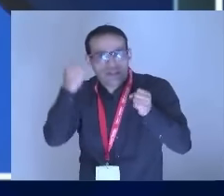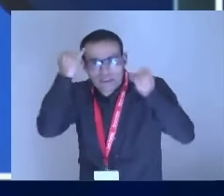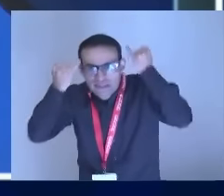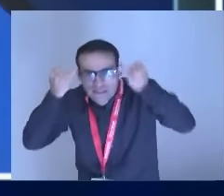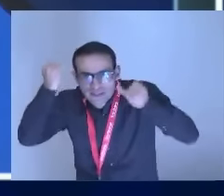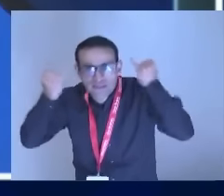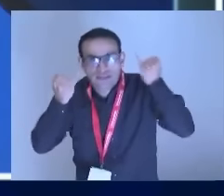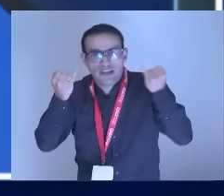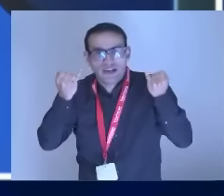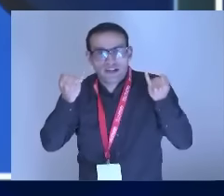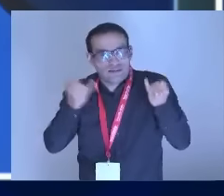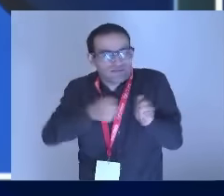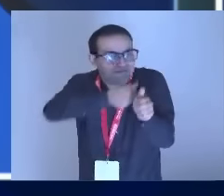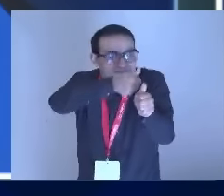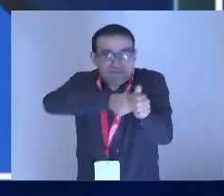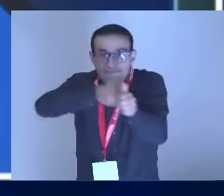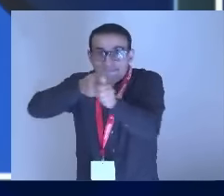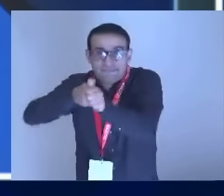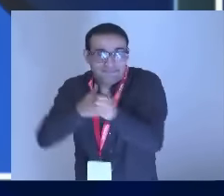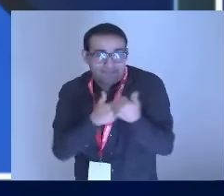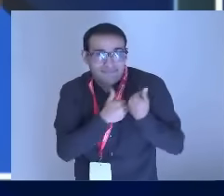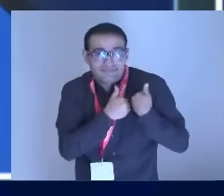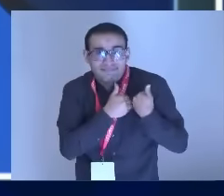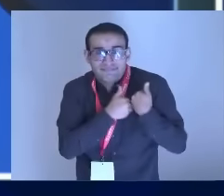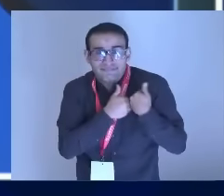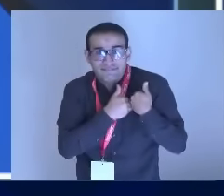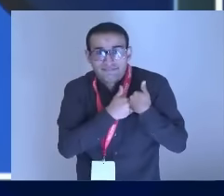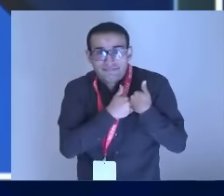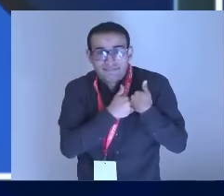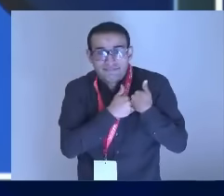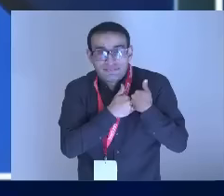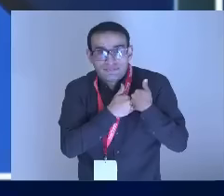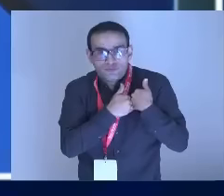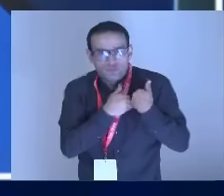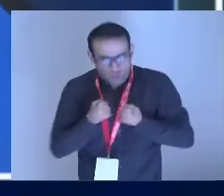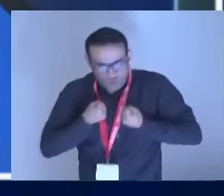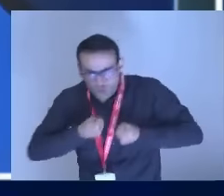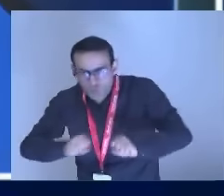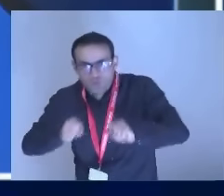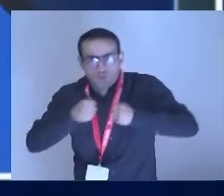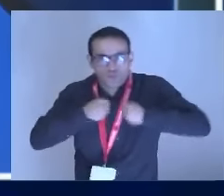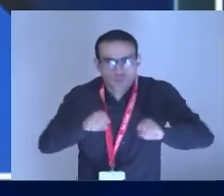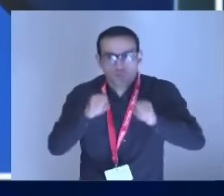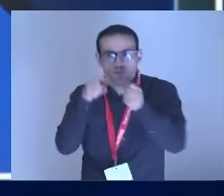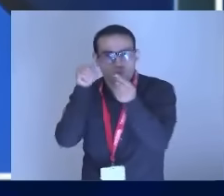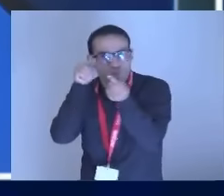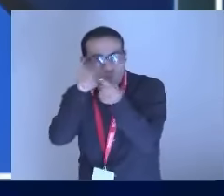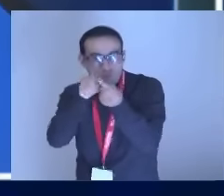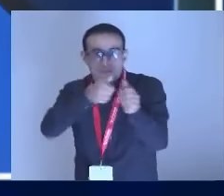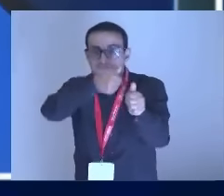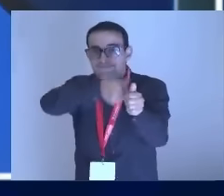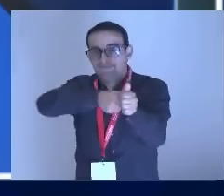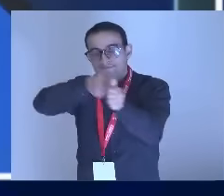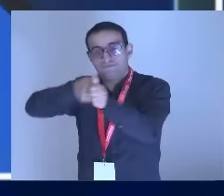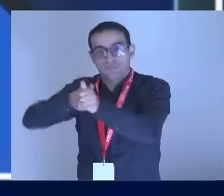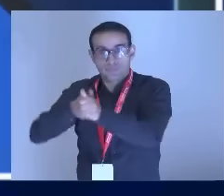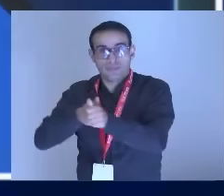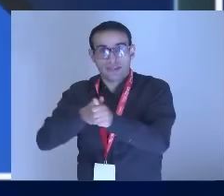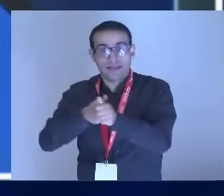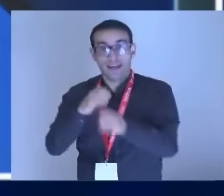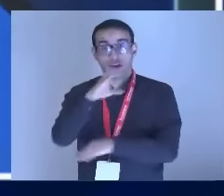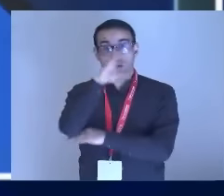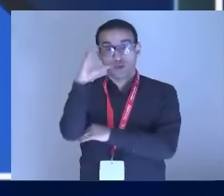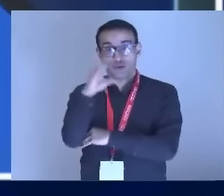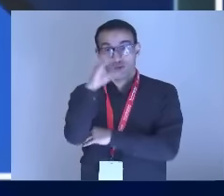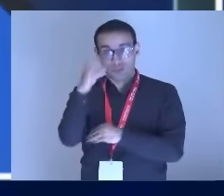podemos llegar hasta donde nos empeñemos en hacerlo la economía colombiana necesita